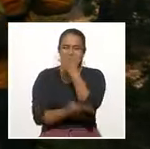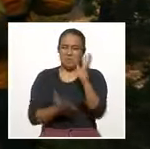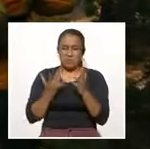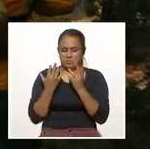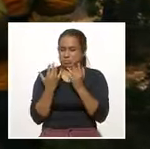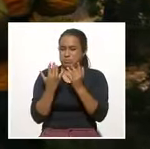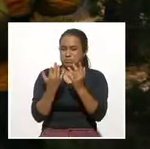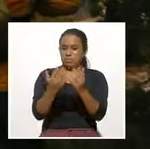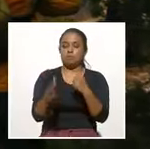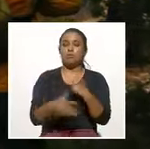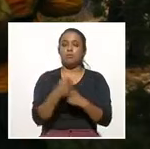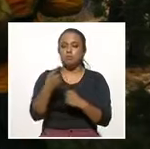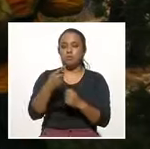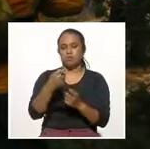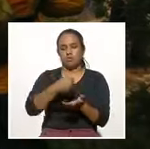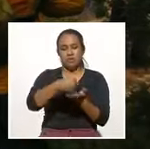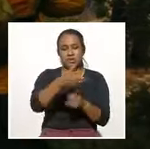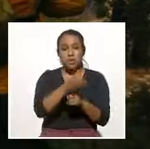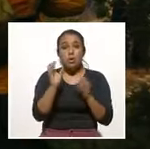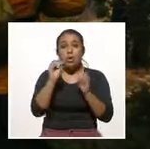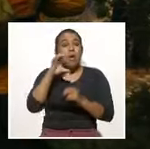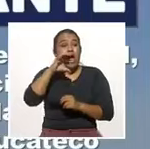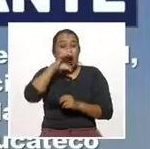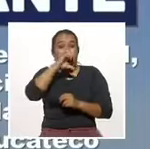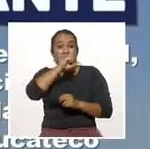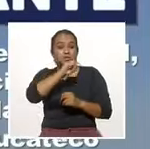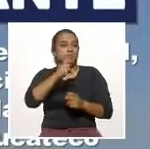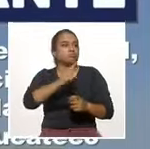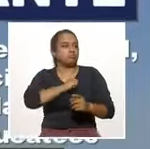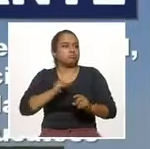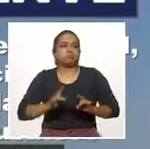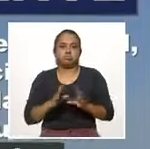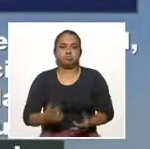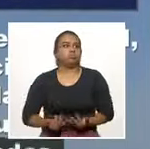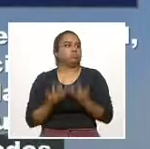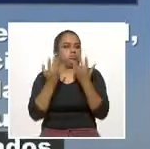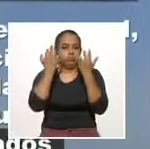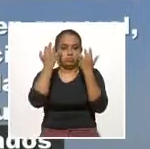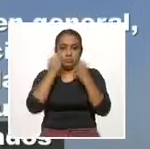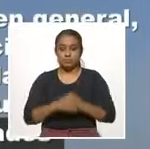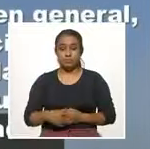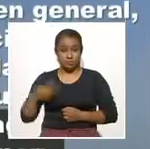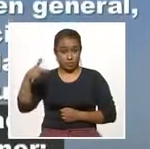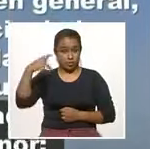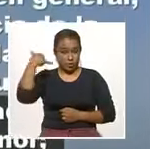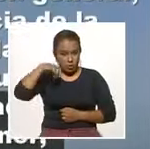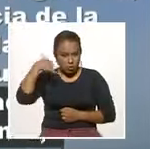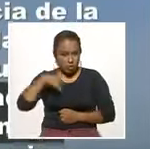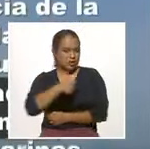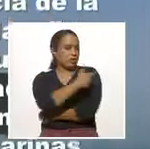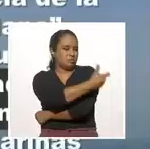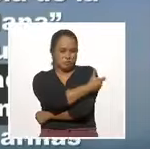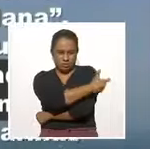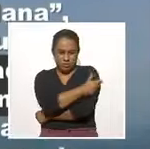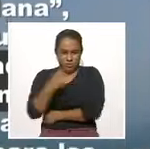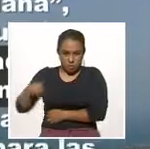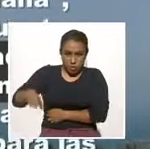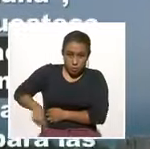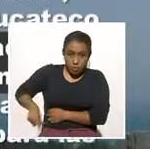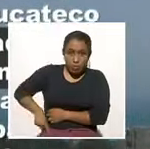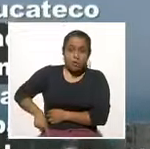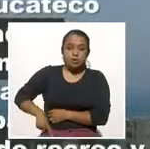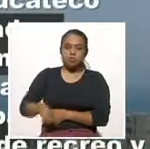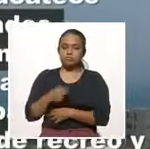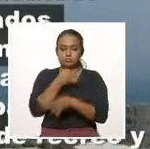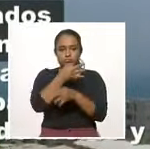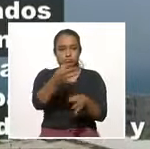a los ciclos agrícolas y a las altas temperaturas de la región. Por todo esto, el gobierno de Yucatán y Protección Civil informan a la